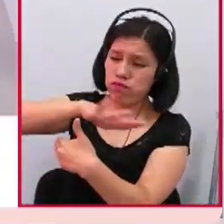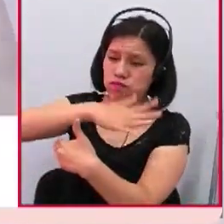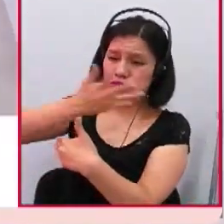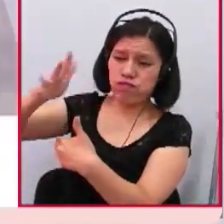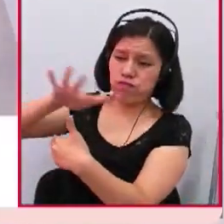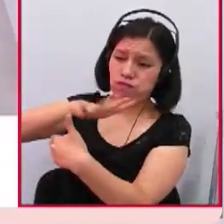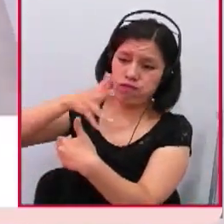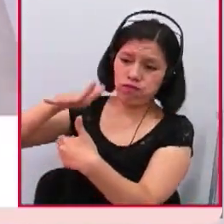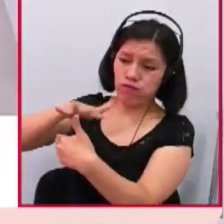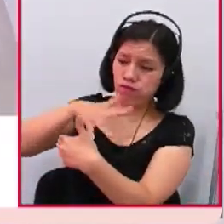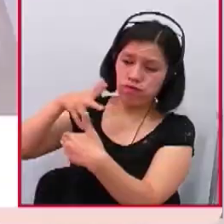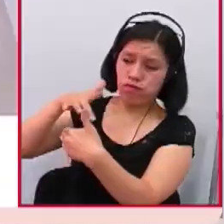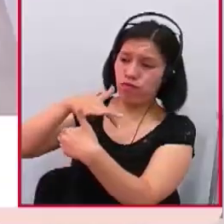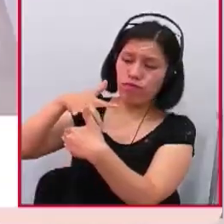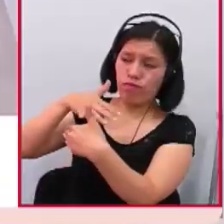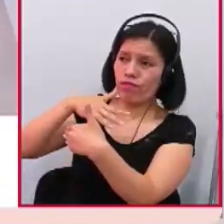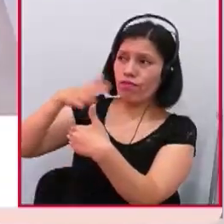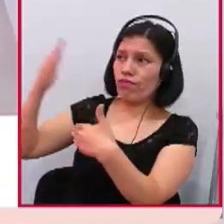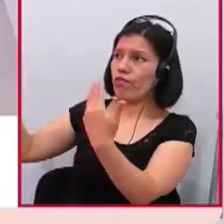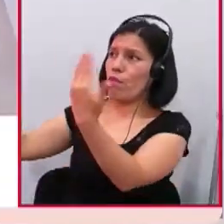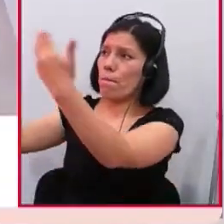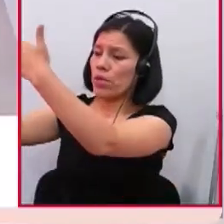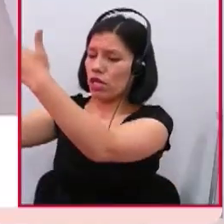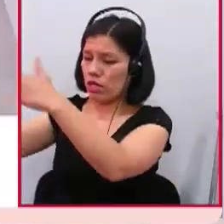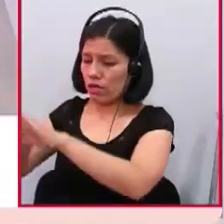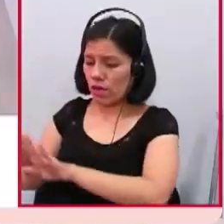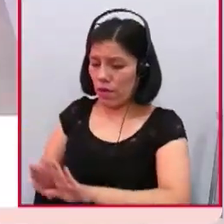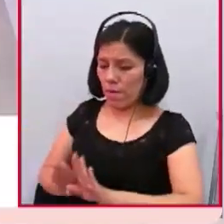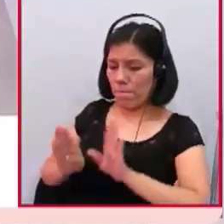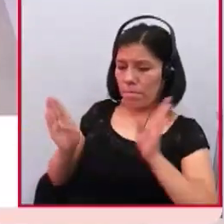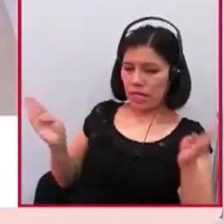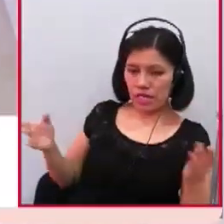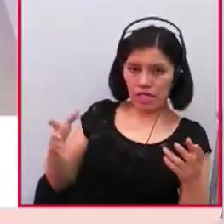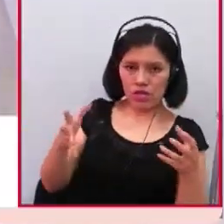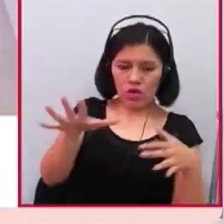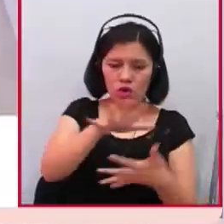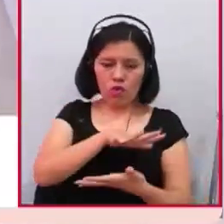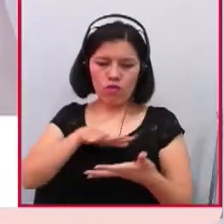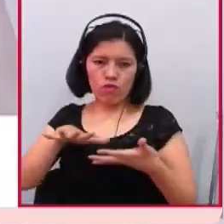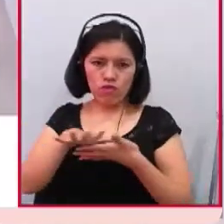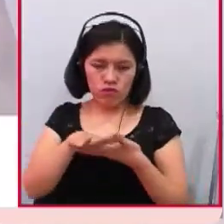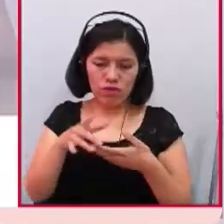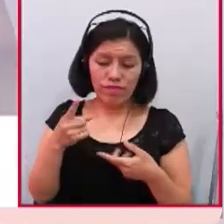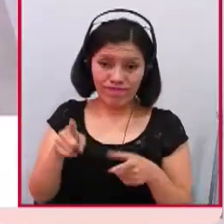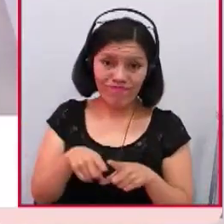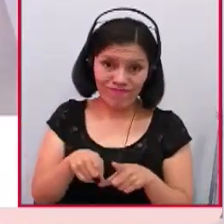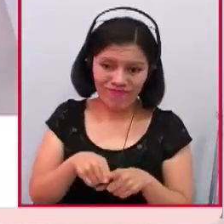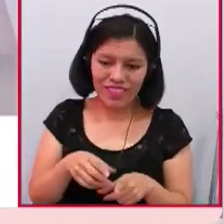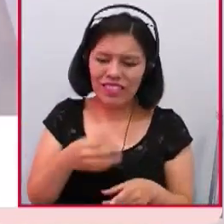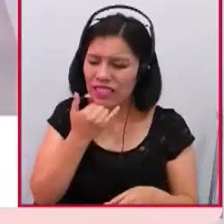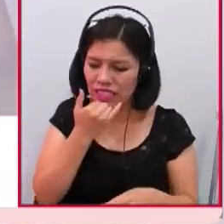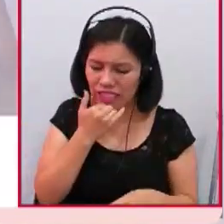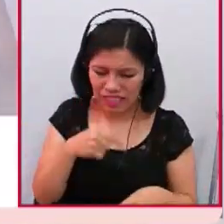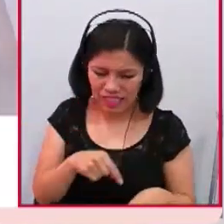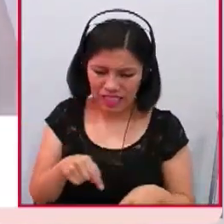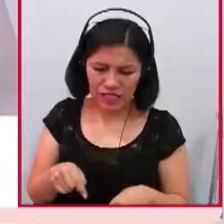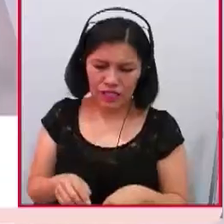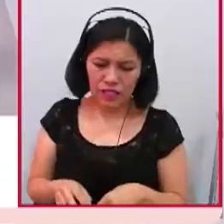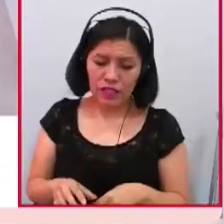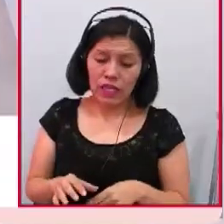antes, ¿no? Donde generaba un hongo, se puede decir, de gases. Actualmente con esos